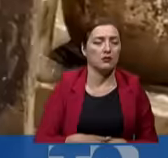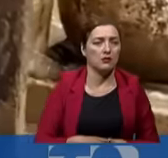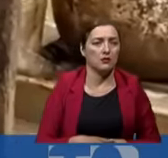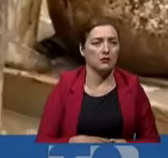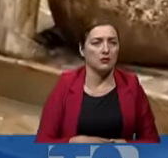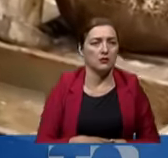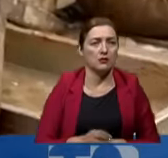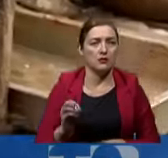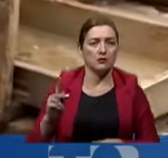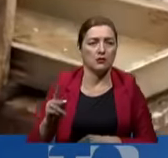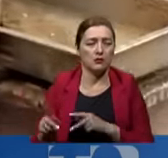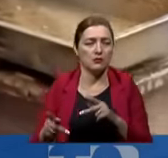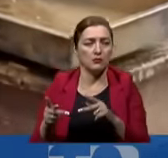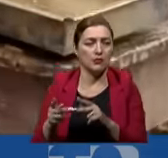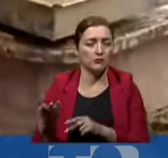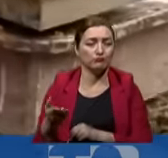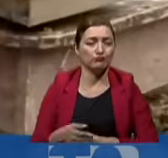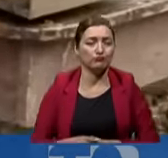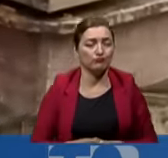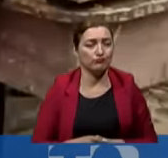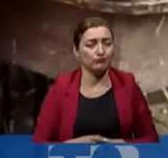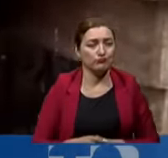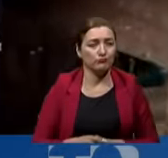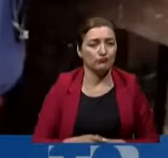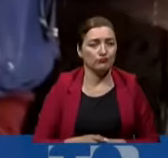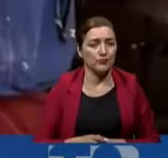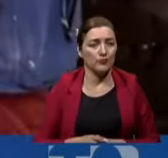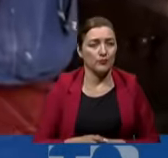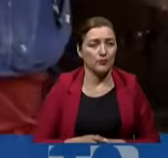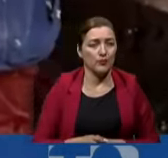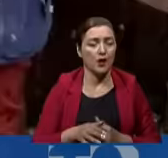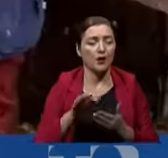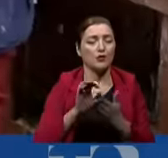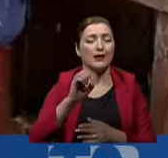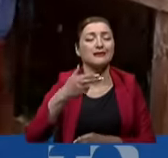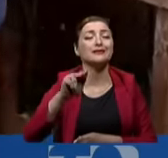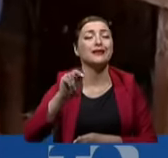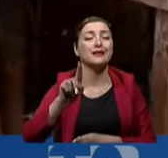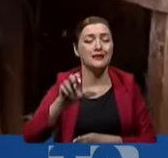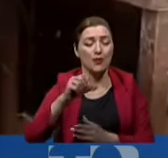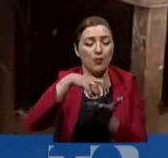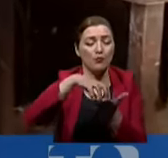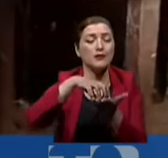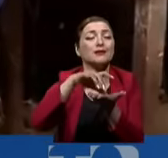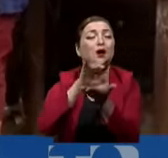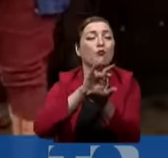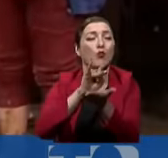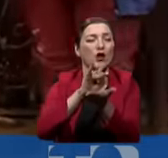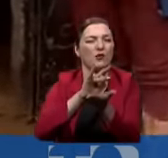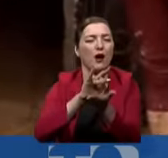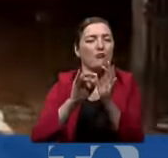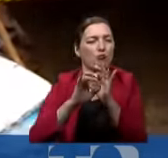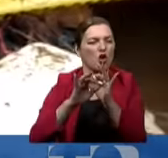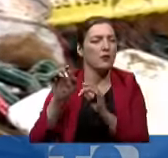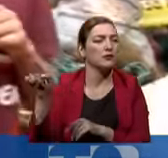Ok, perfecto. Esta es la situación, amigos televidentes, a esta hora acá en el cantón Echandía, la provincia de Bolívar. Y si nos dirigimos, Joel, por